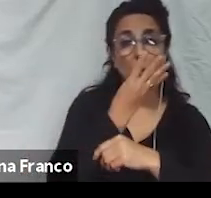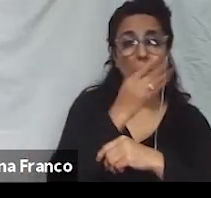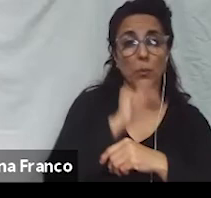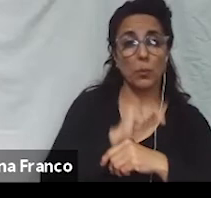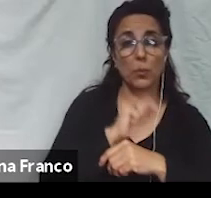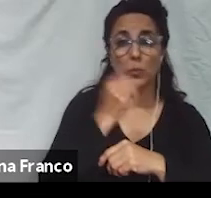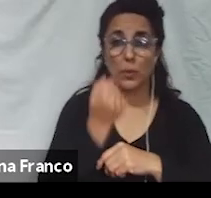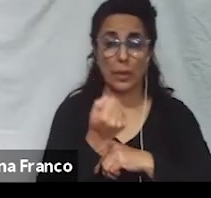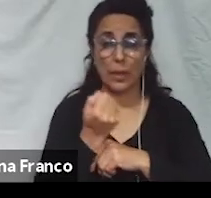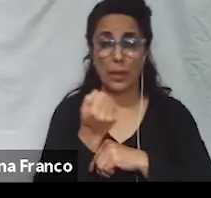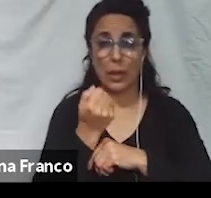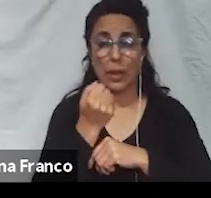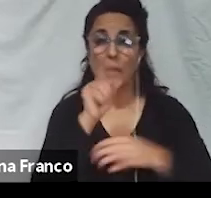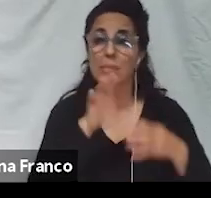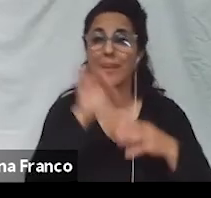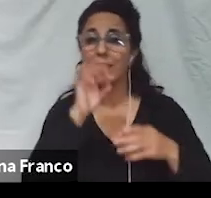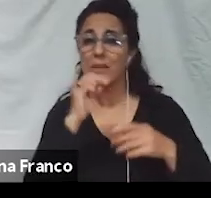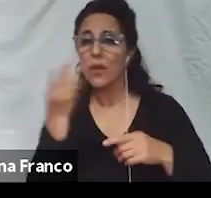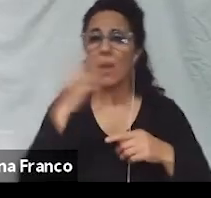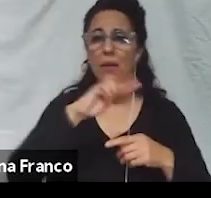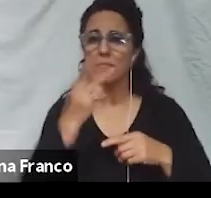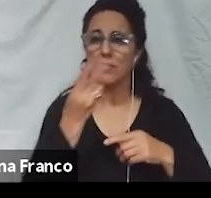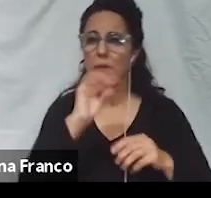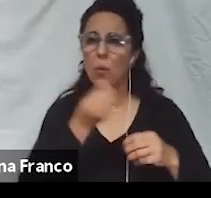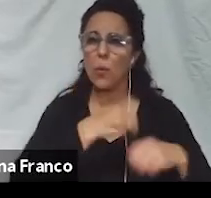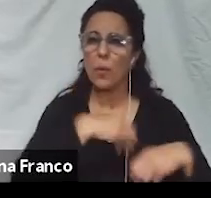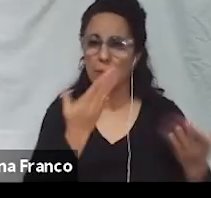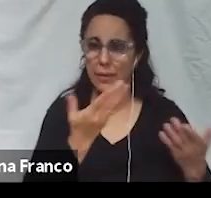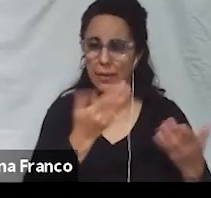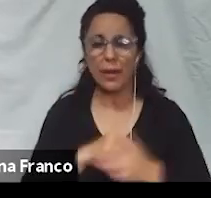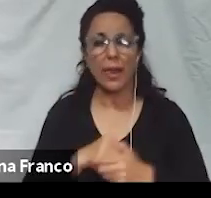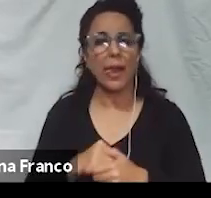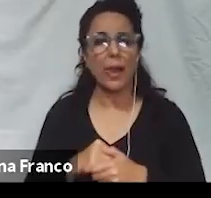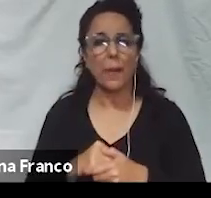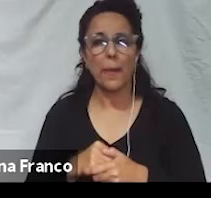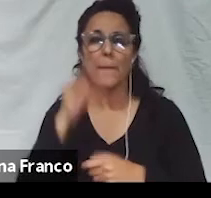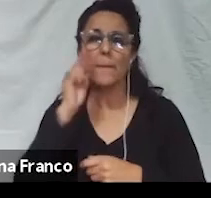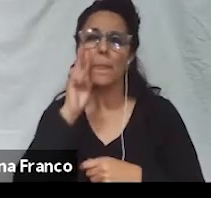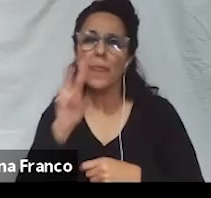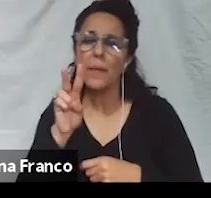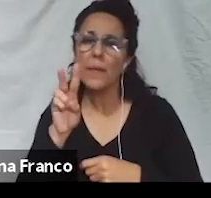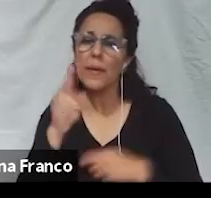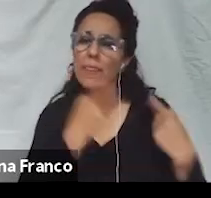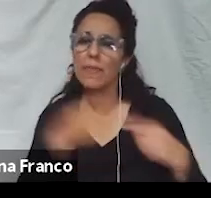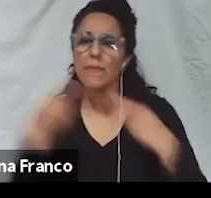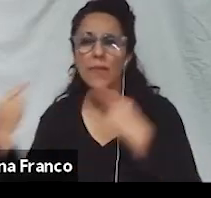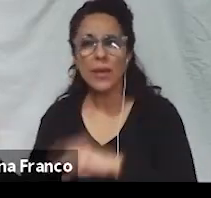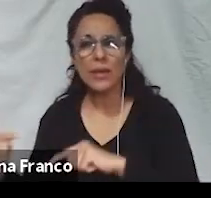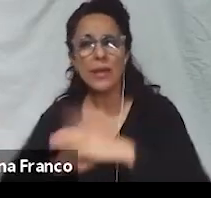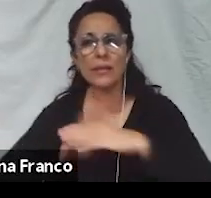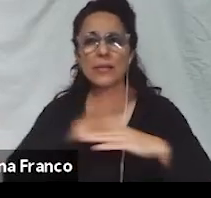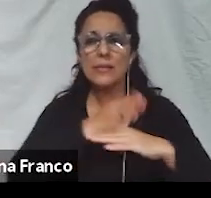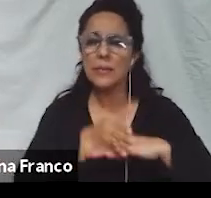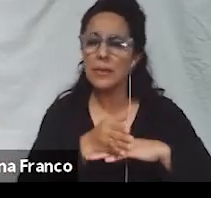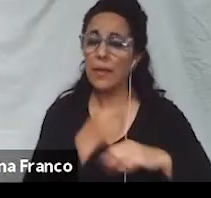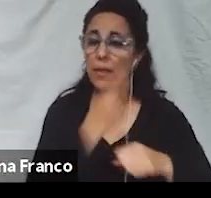las muestras seleccionadas aleatoriamente. Y ver qué diferencias hay